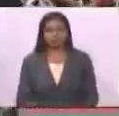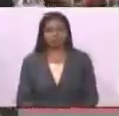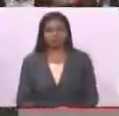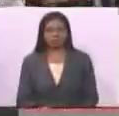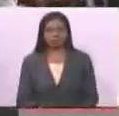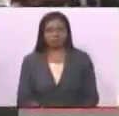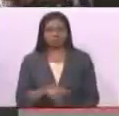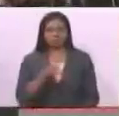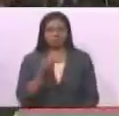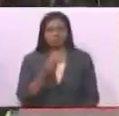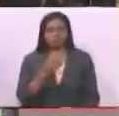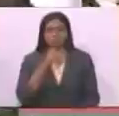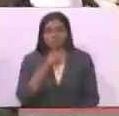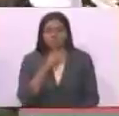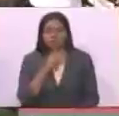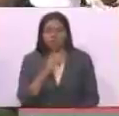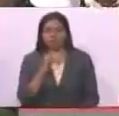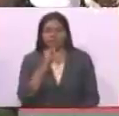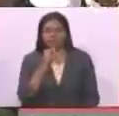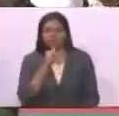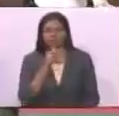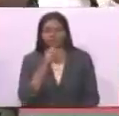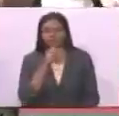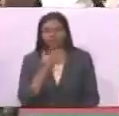Muy mal te están informando.